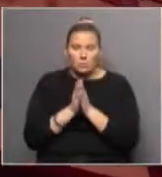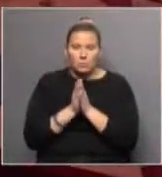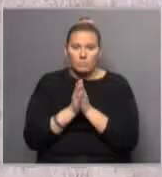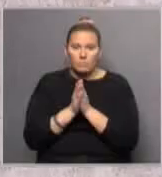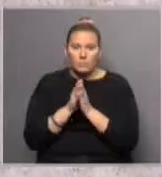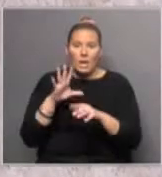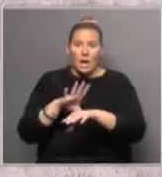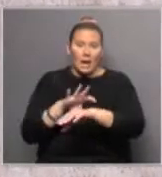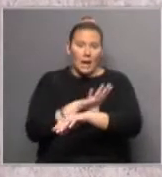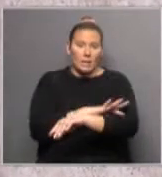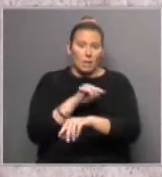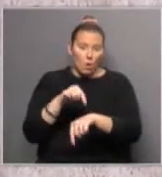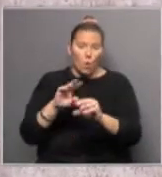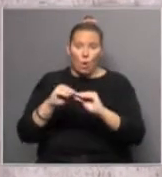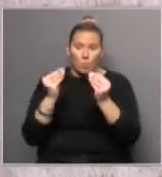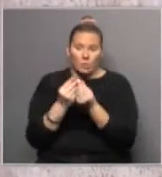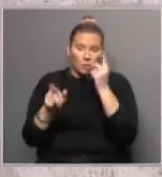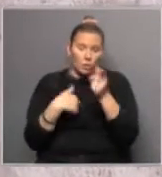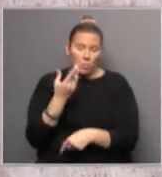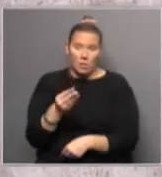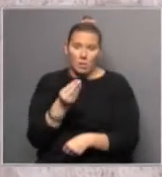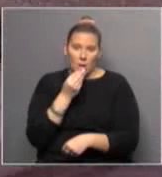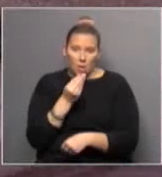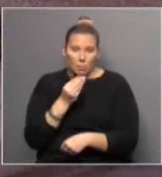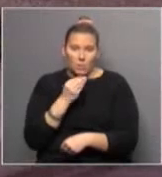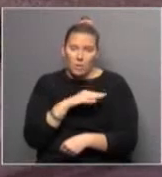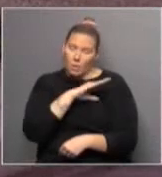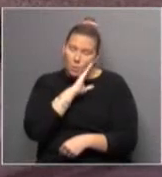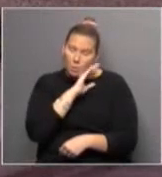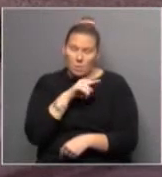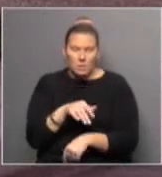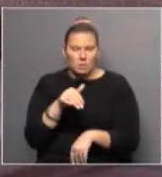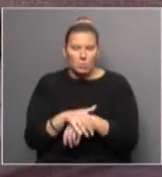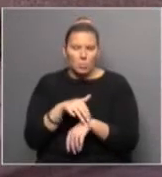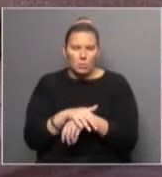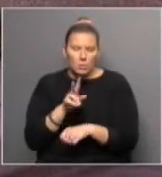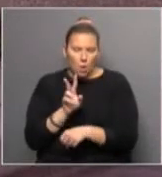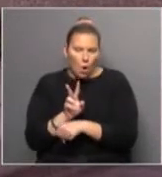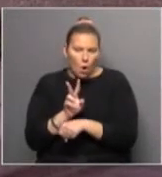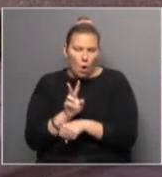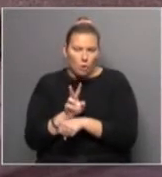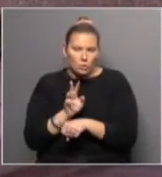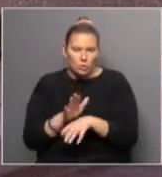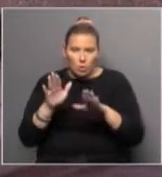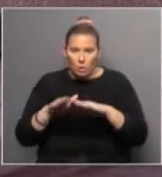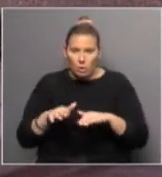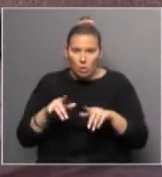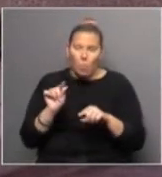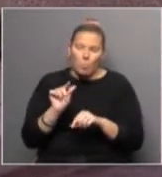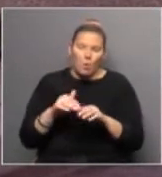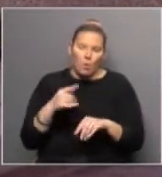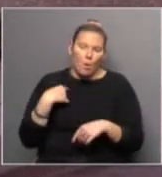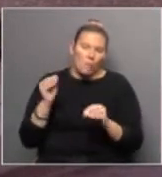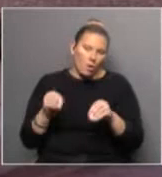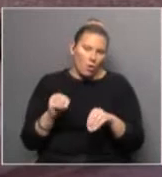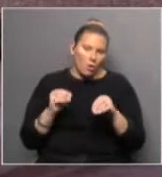al ser un jardín de tiempo completo, después de la comida tenías un momento de siesta. En ese momento de siesta los controles sobre el alumnado se relajaban